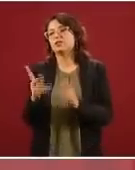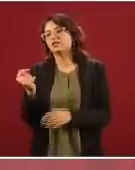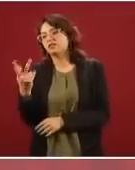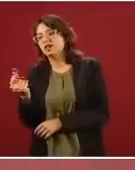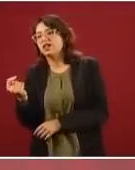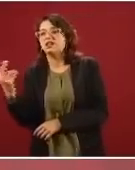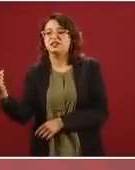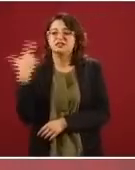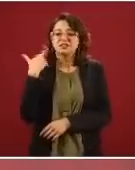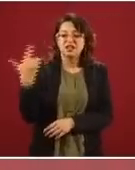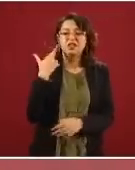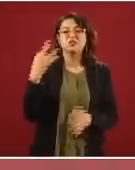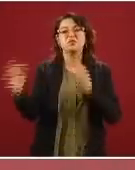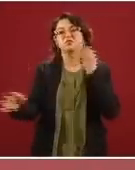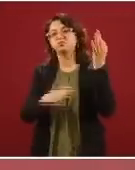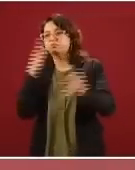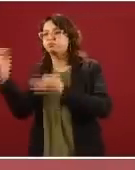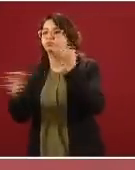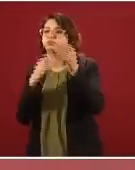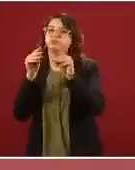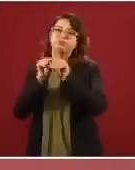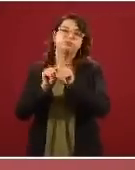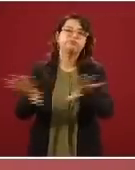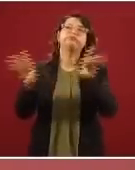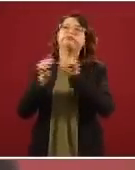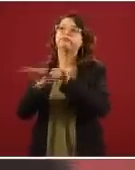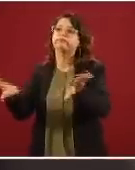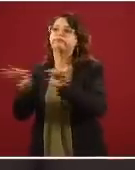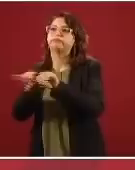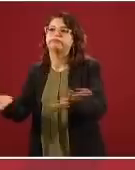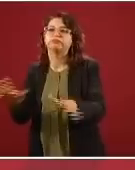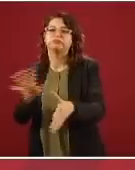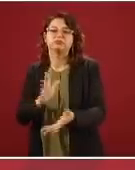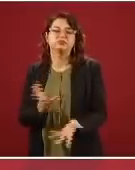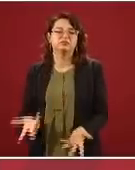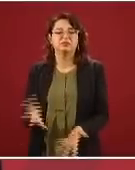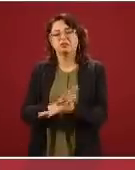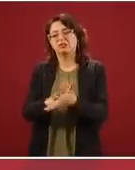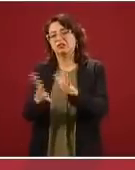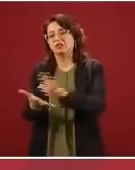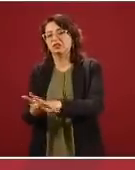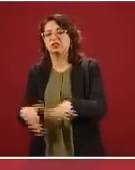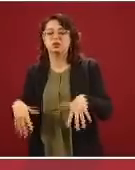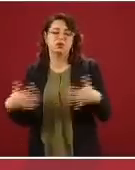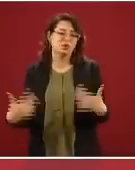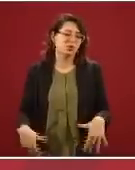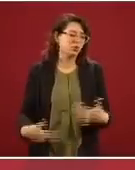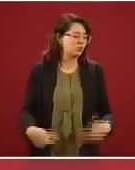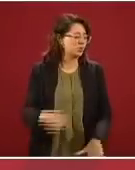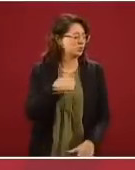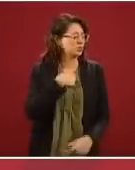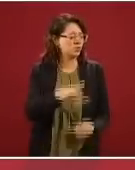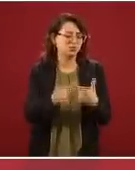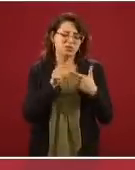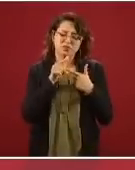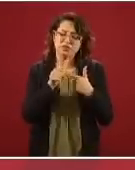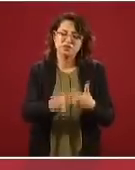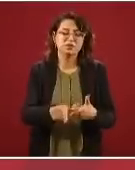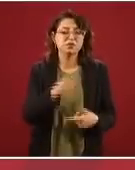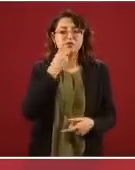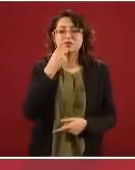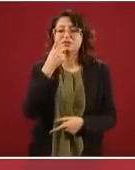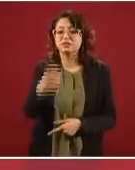convencionales. Por eso sigo sosteniendo que son benditas las redes